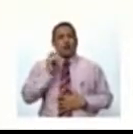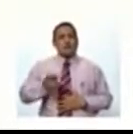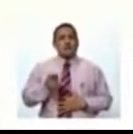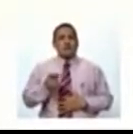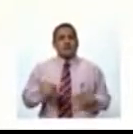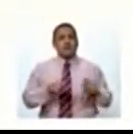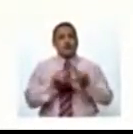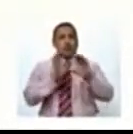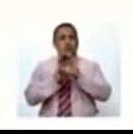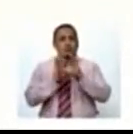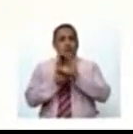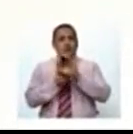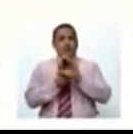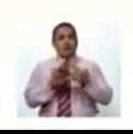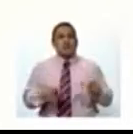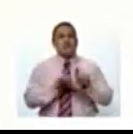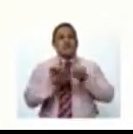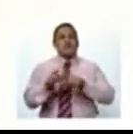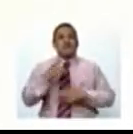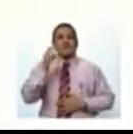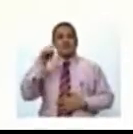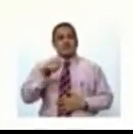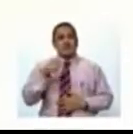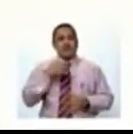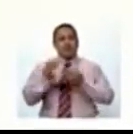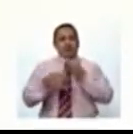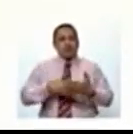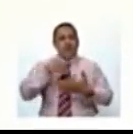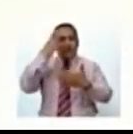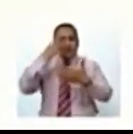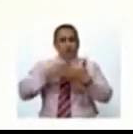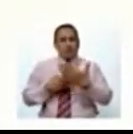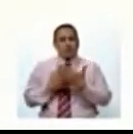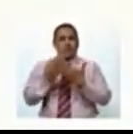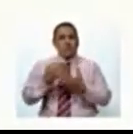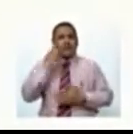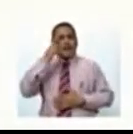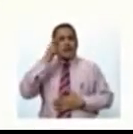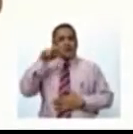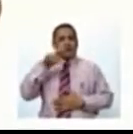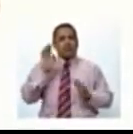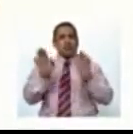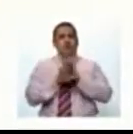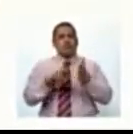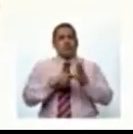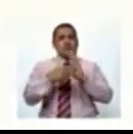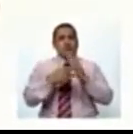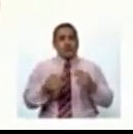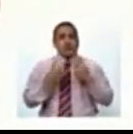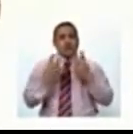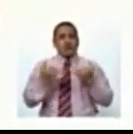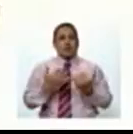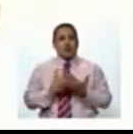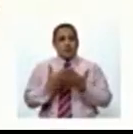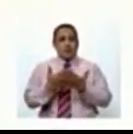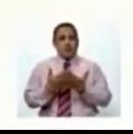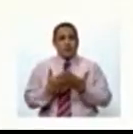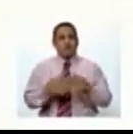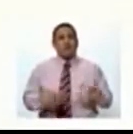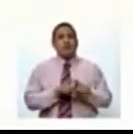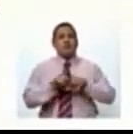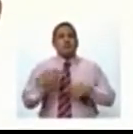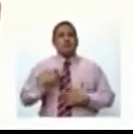juez constitucional, ¿no?, debe hacer una evaluación objetiva y razonable respecto del hecho